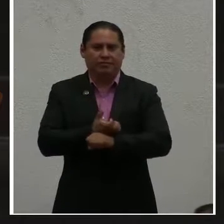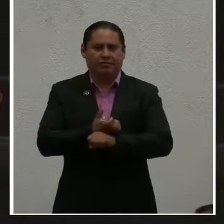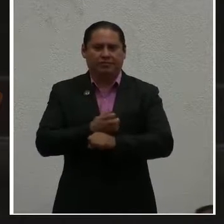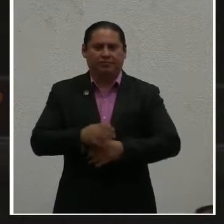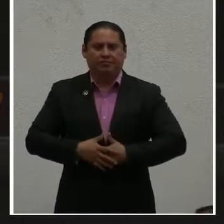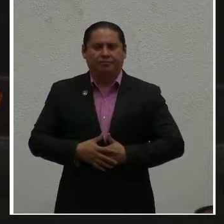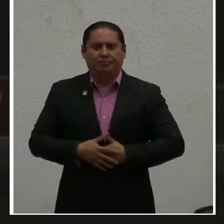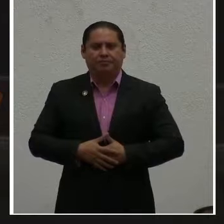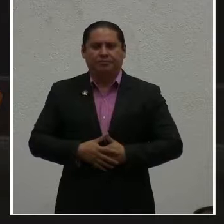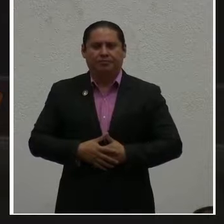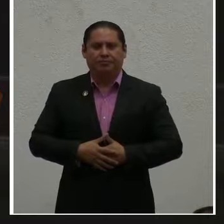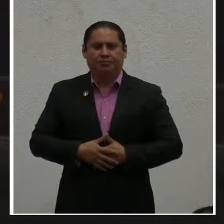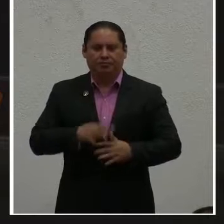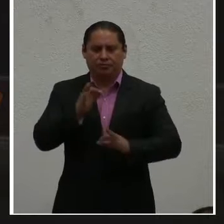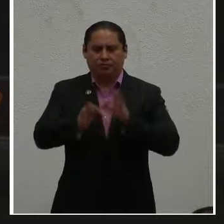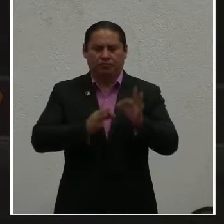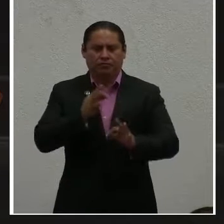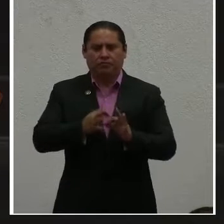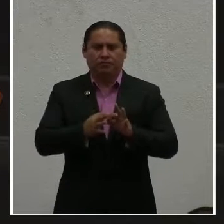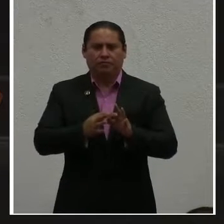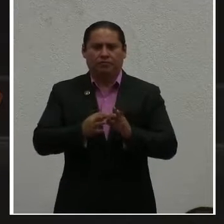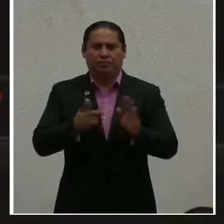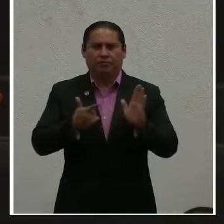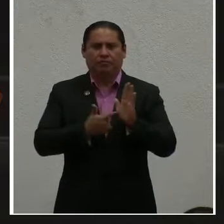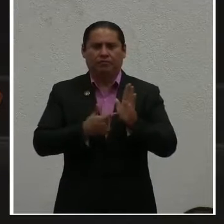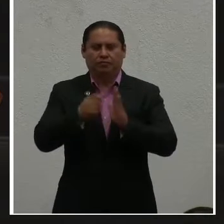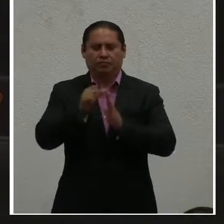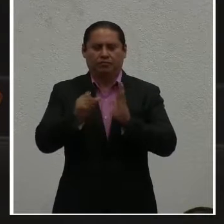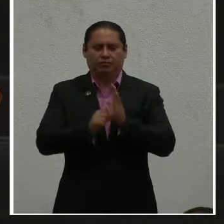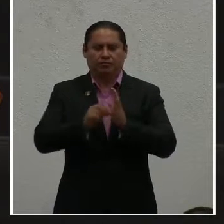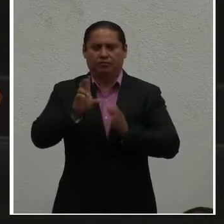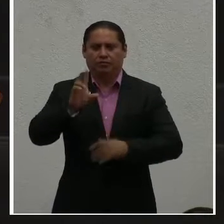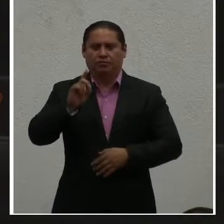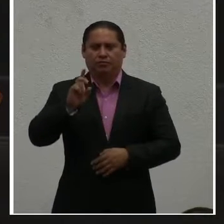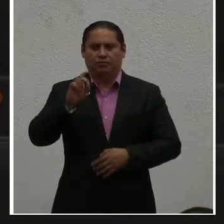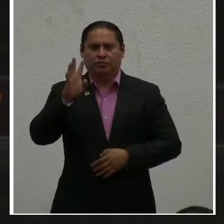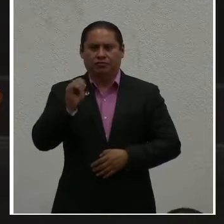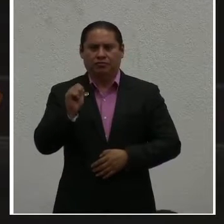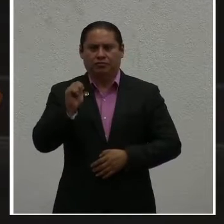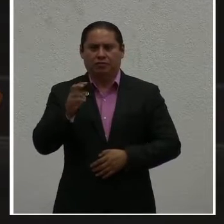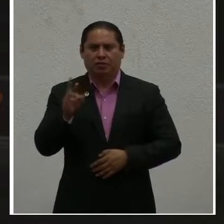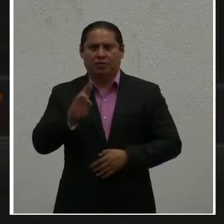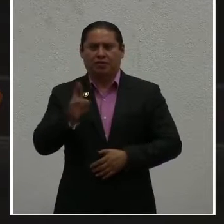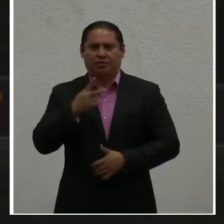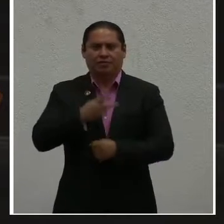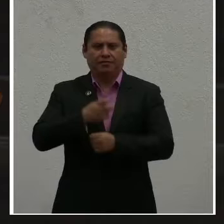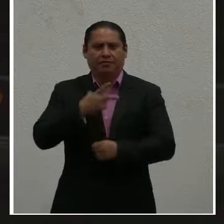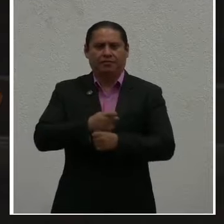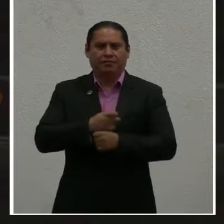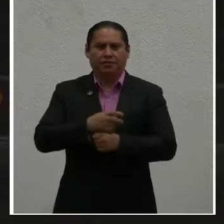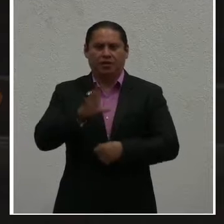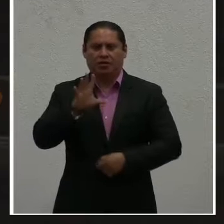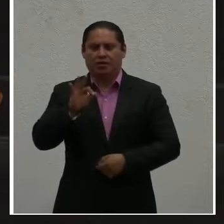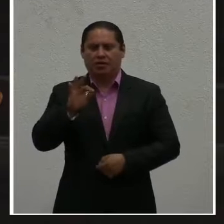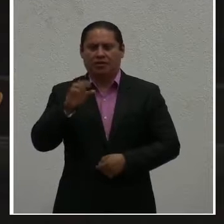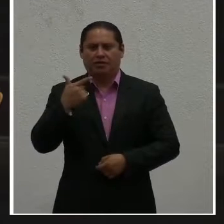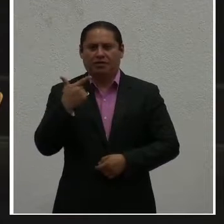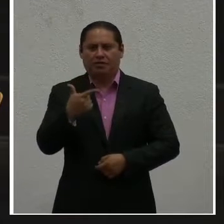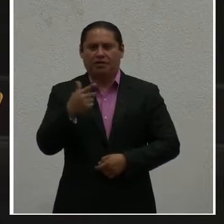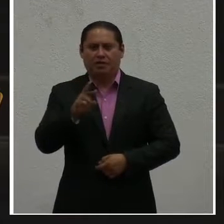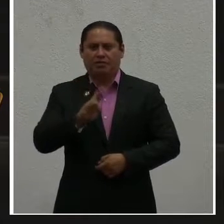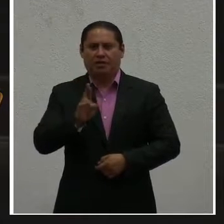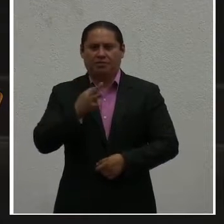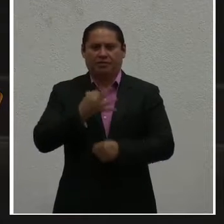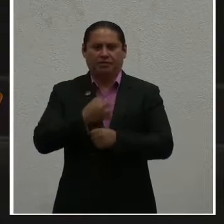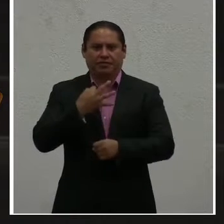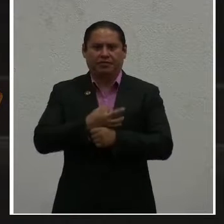considerando que de conformidad a lo dispuesto en los artículos 39, párrafo segundo, 47, párrafo